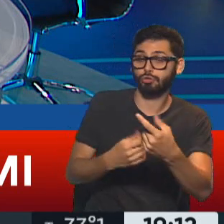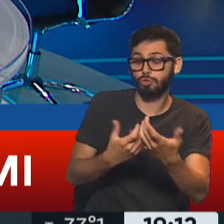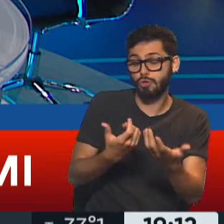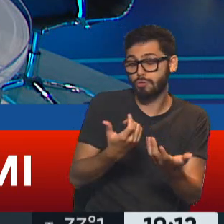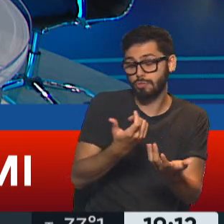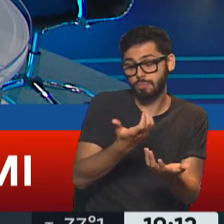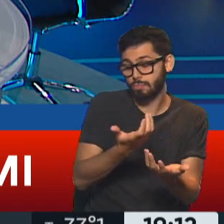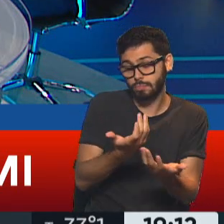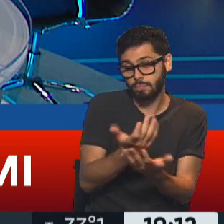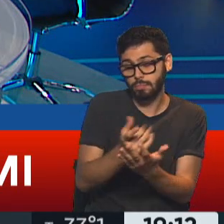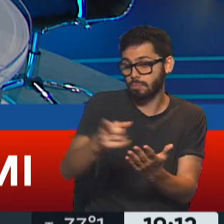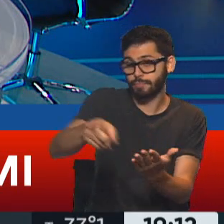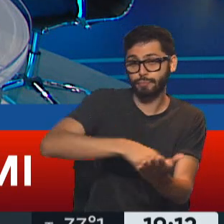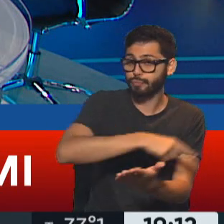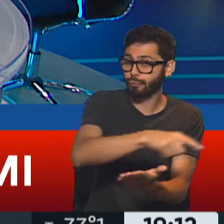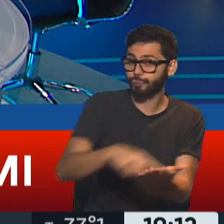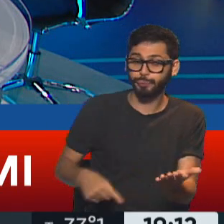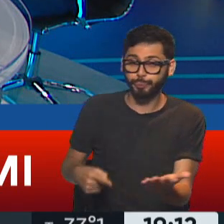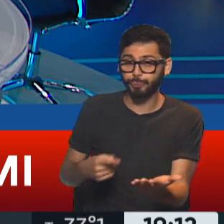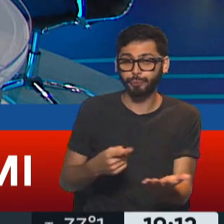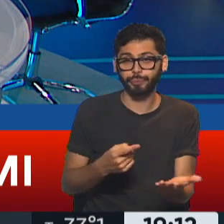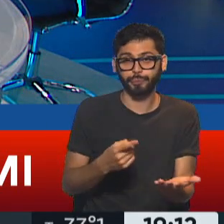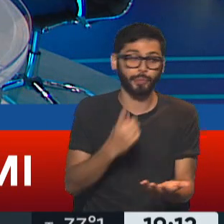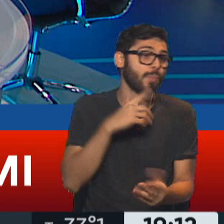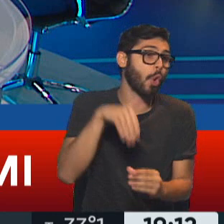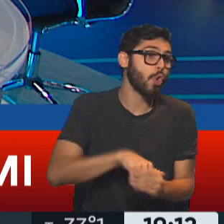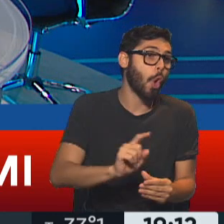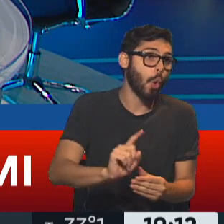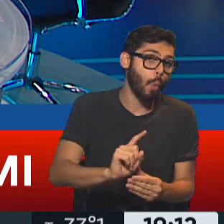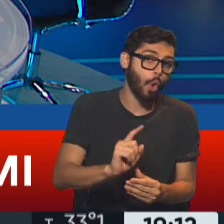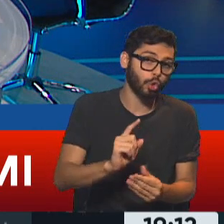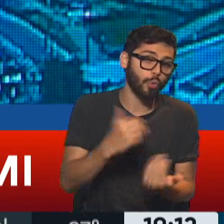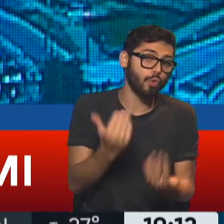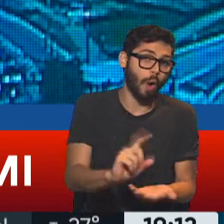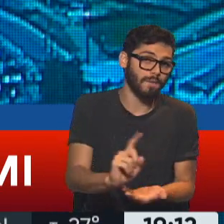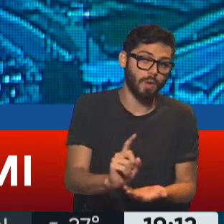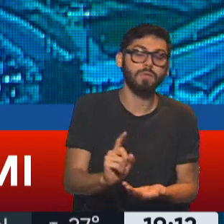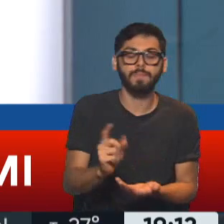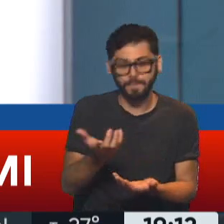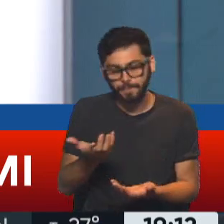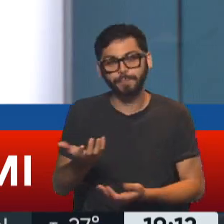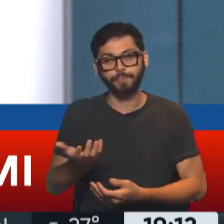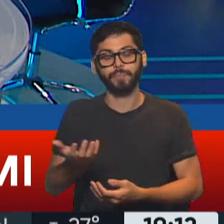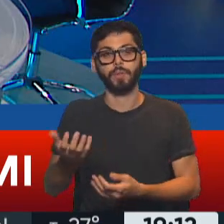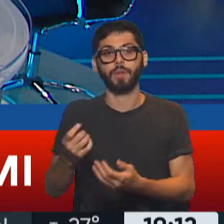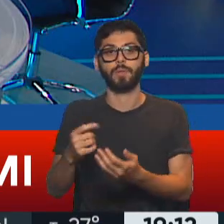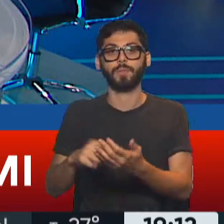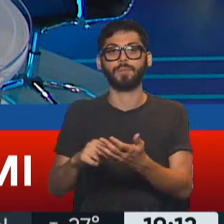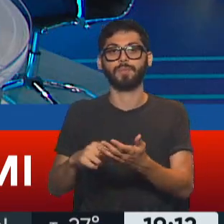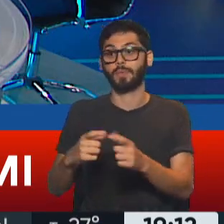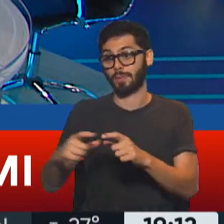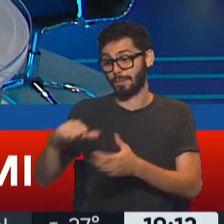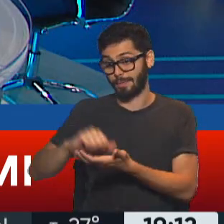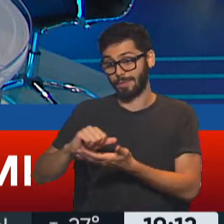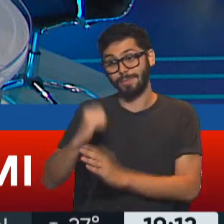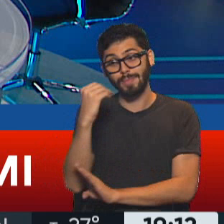prácticamente anuló, vetó o no votó, digamos. No, claro, no votó a favor del votó. Es presupuesto decir, bajar el tema de la emisión